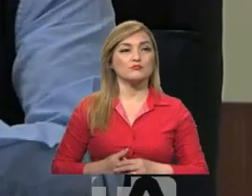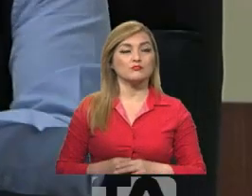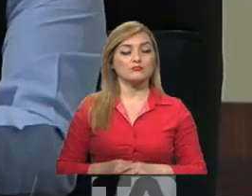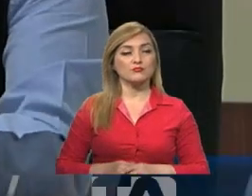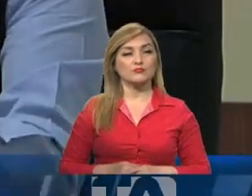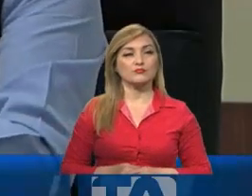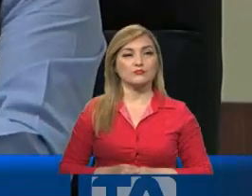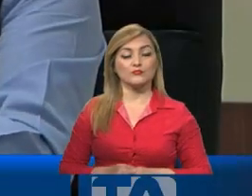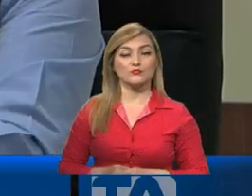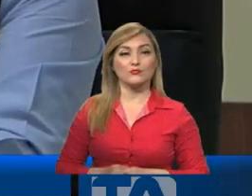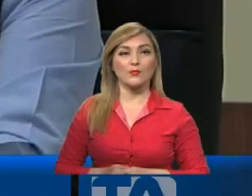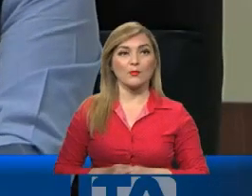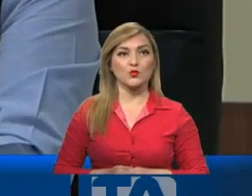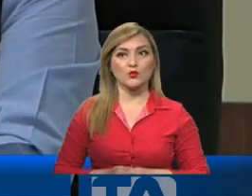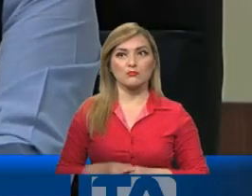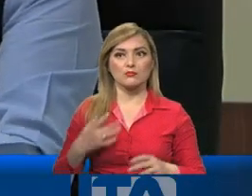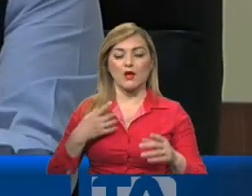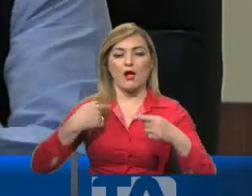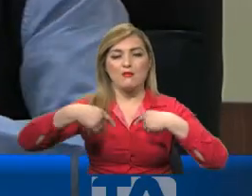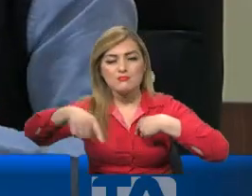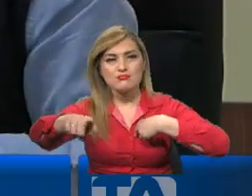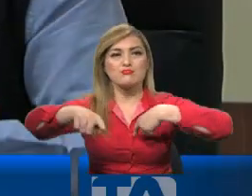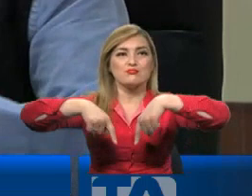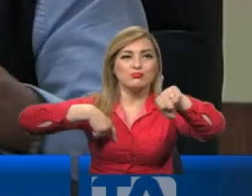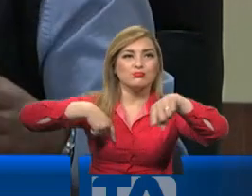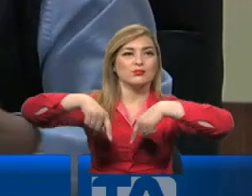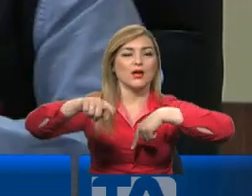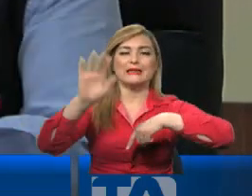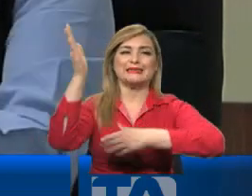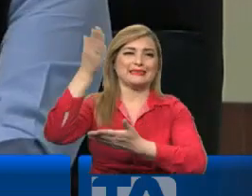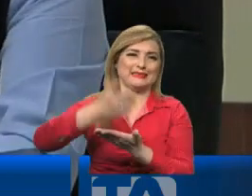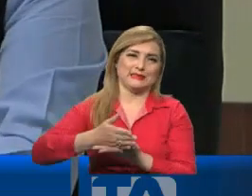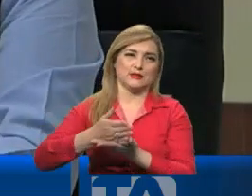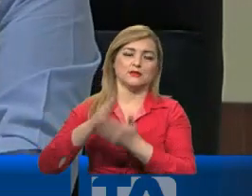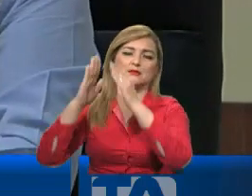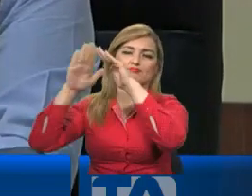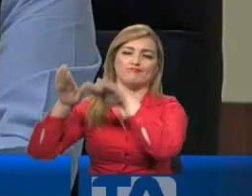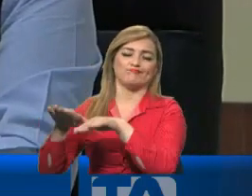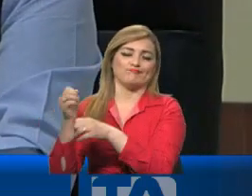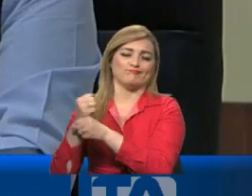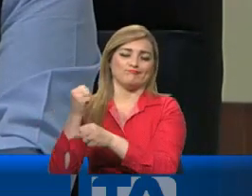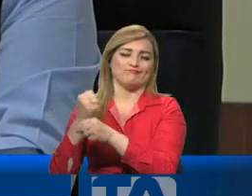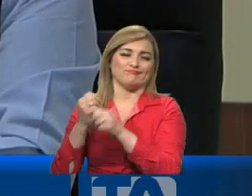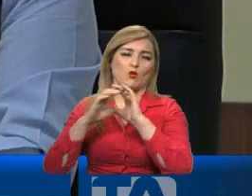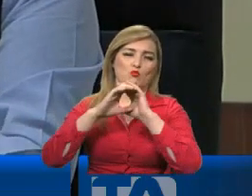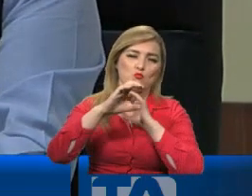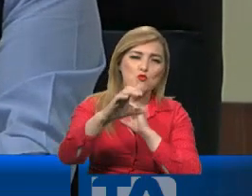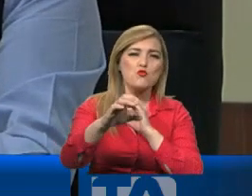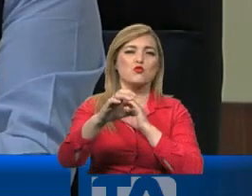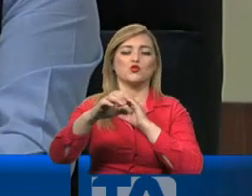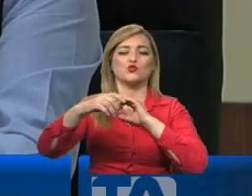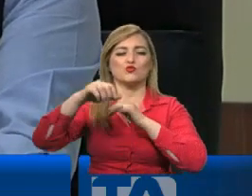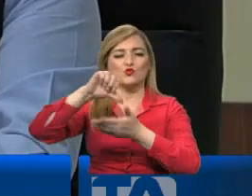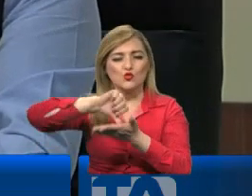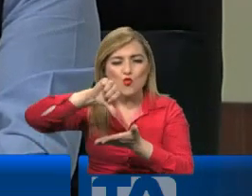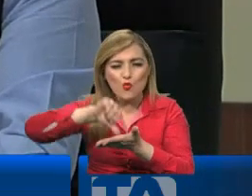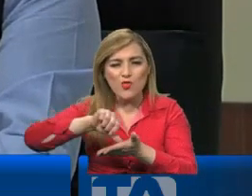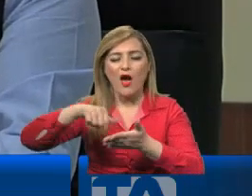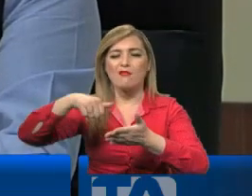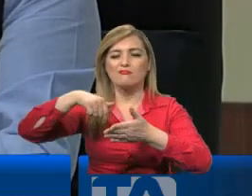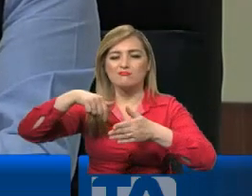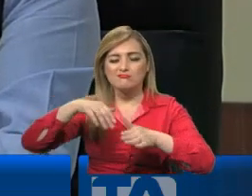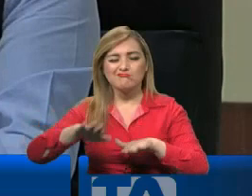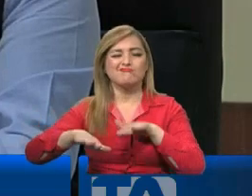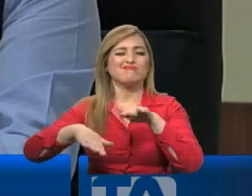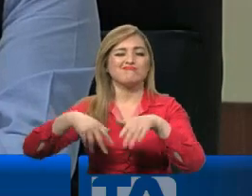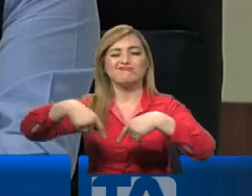así evitamos la movilidad sobre todo en las áreas urbanas en el transporte público y esto es un apoyo